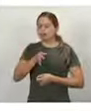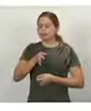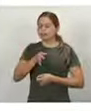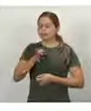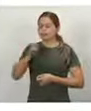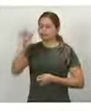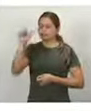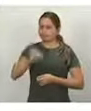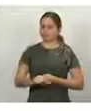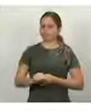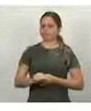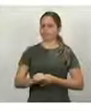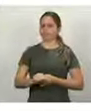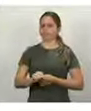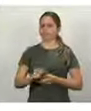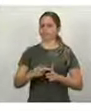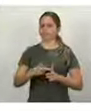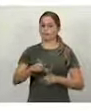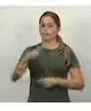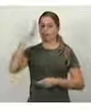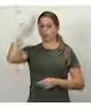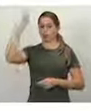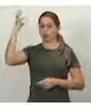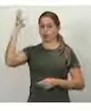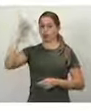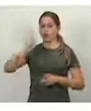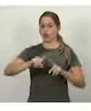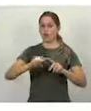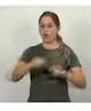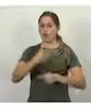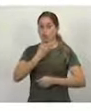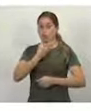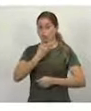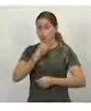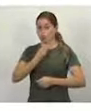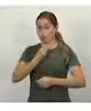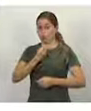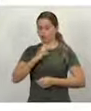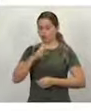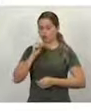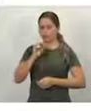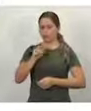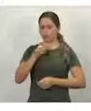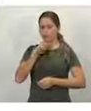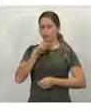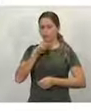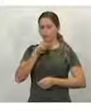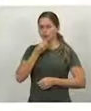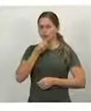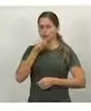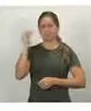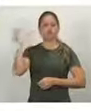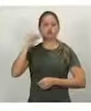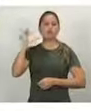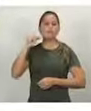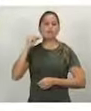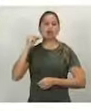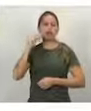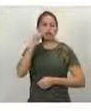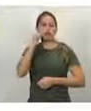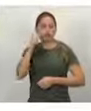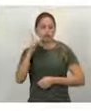fracaso para el gobierno, porque los jóvenes, como ustedes pudieron observar, supieron